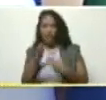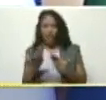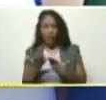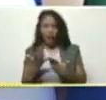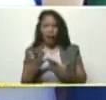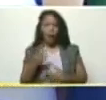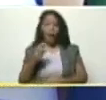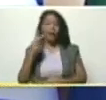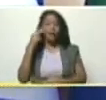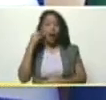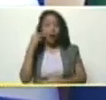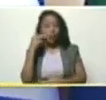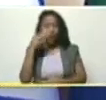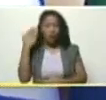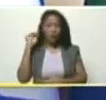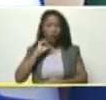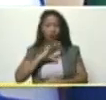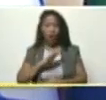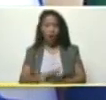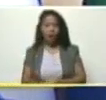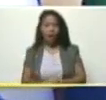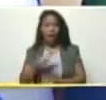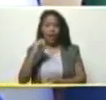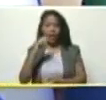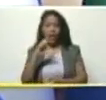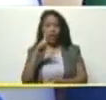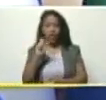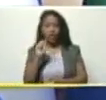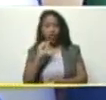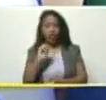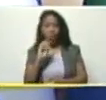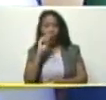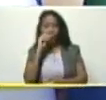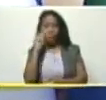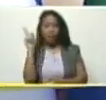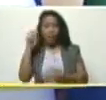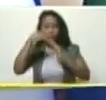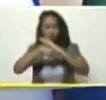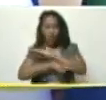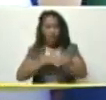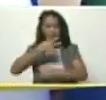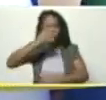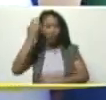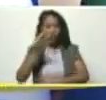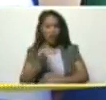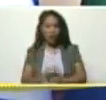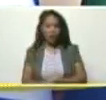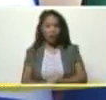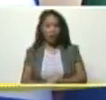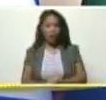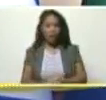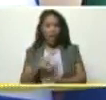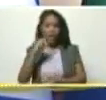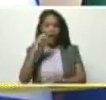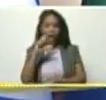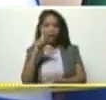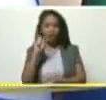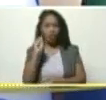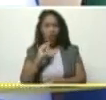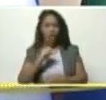Nelson Mandela, el Nelson Mandela profundo y verdadero, el Nelson